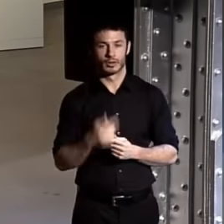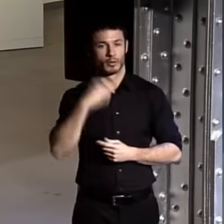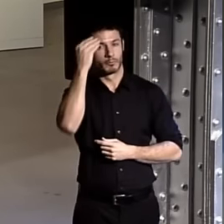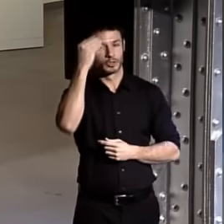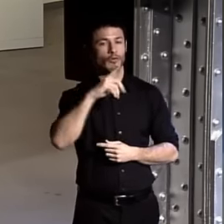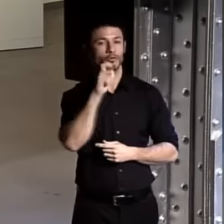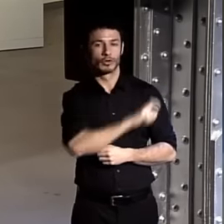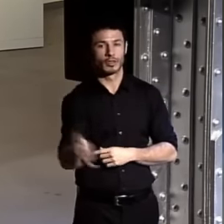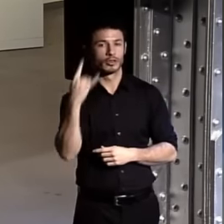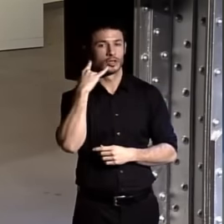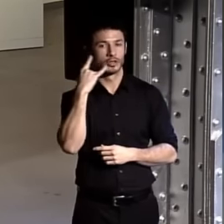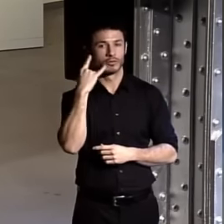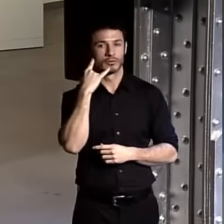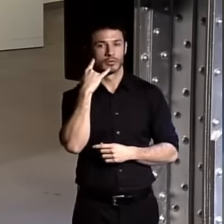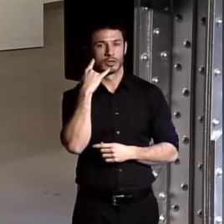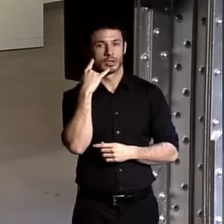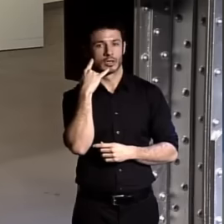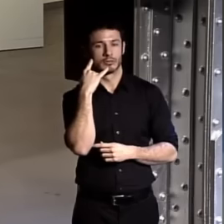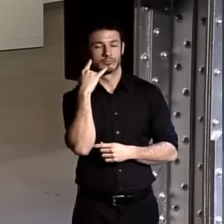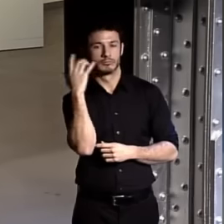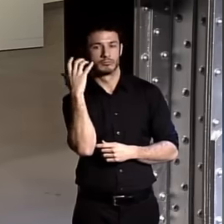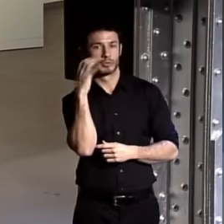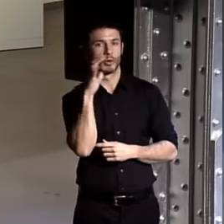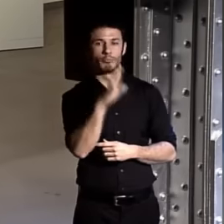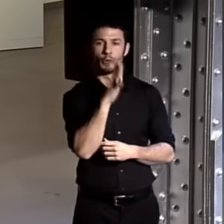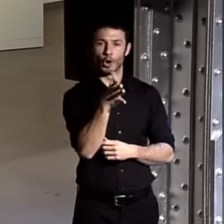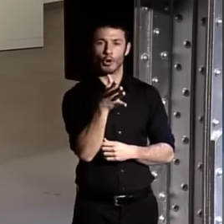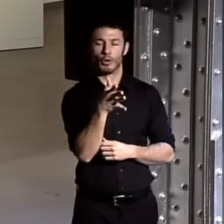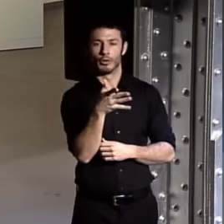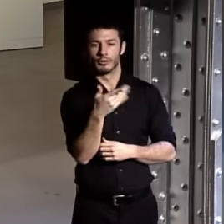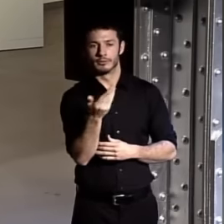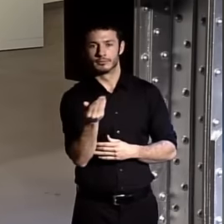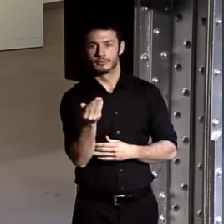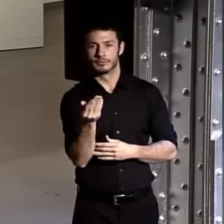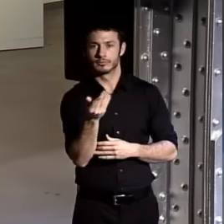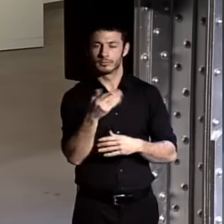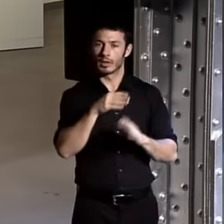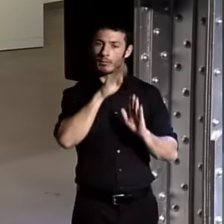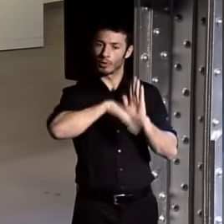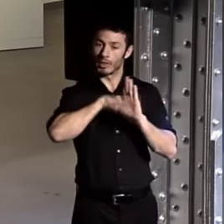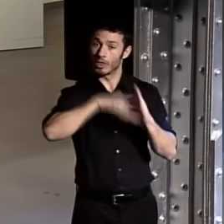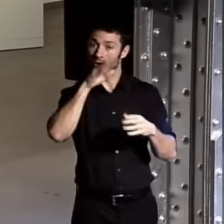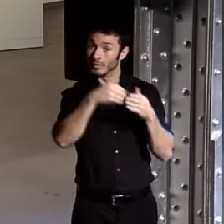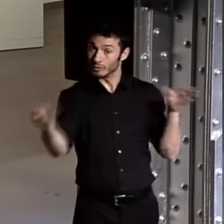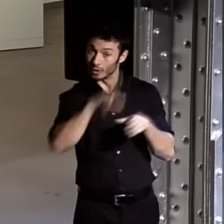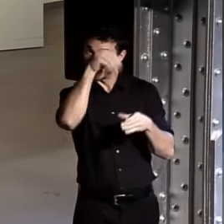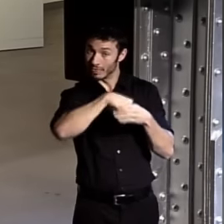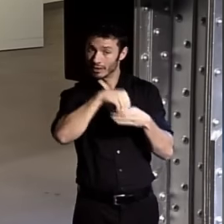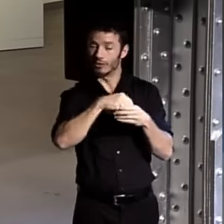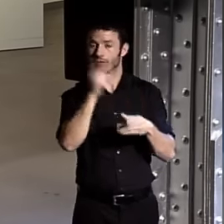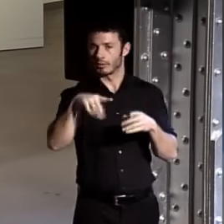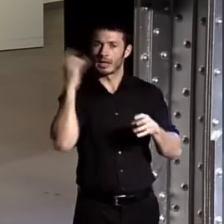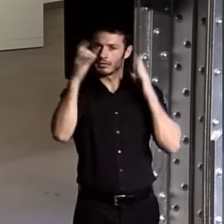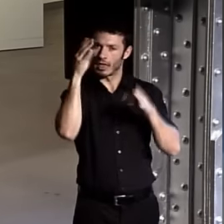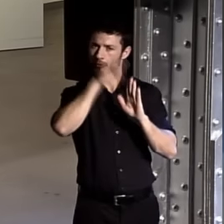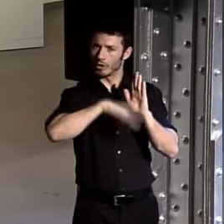que la fundación telefónica se distingue y hace gala de ello por presentar en su programación expositiva y en su programación de actividades